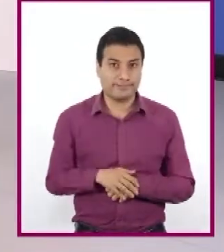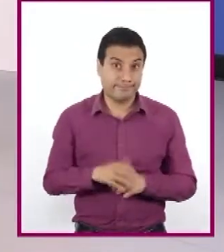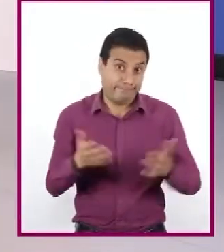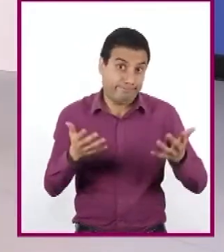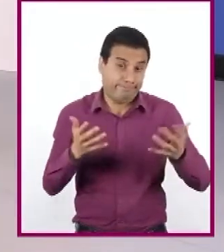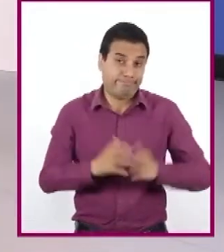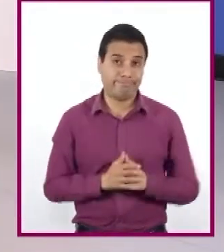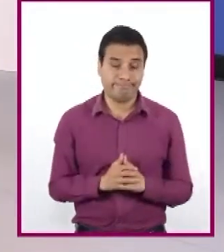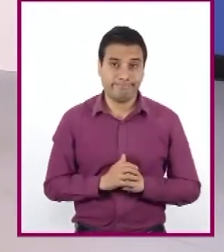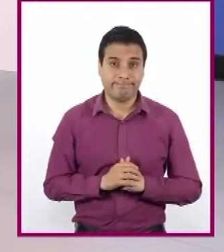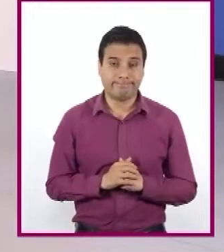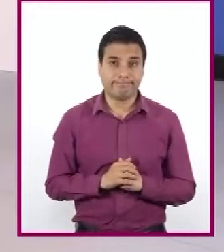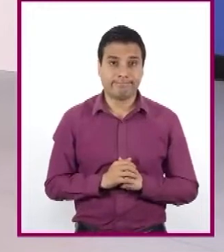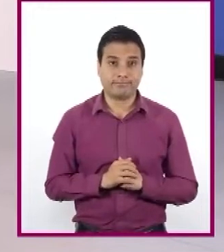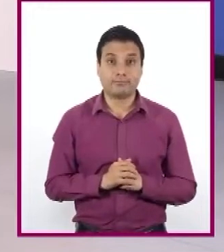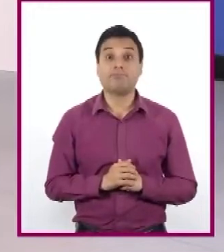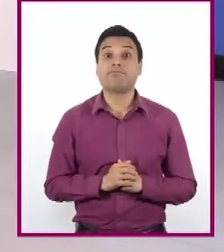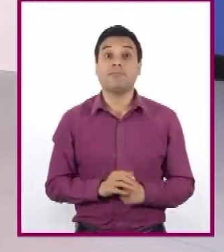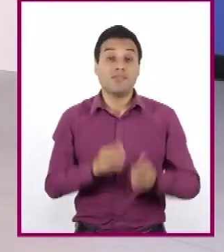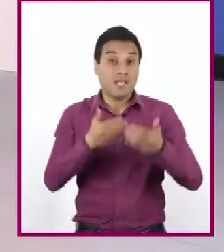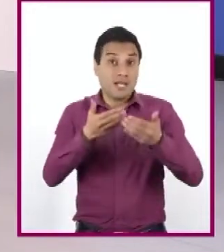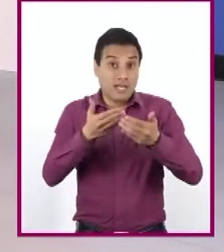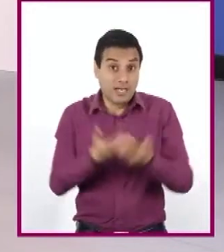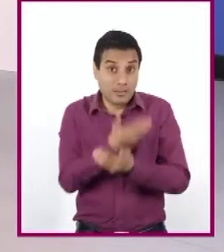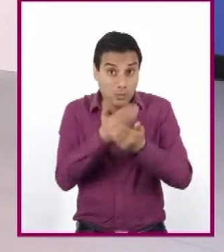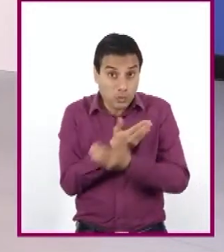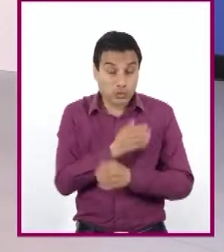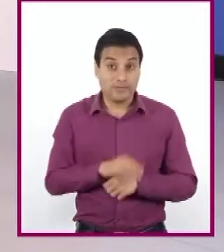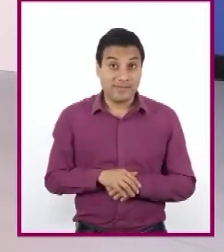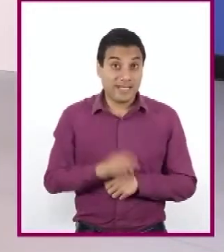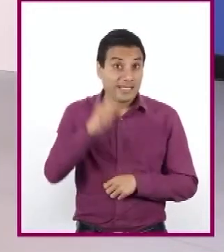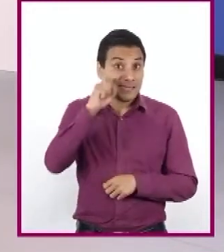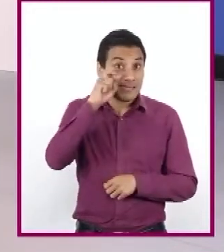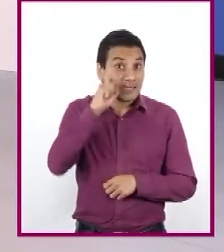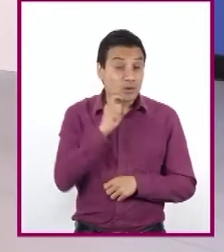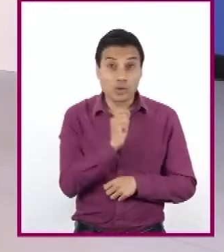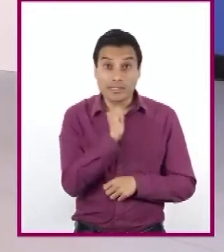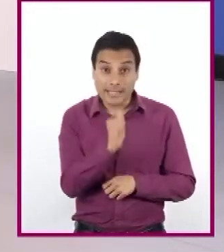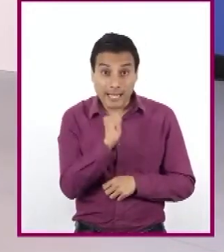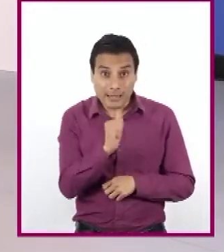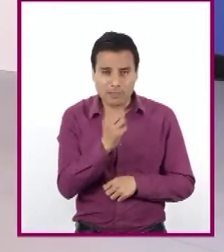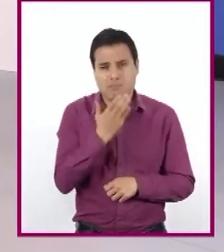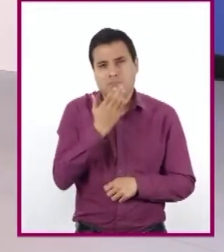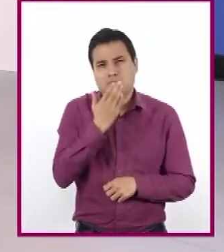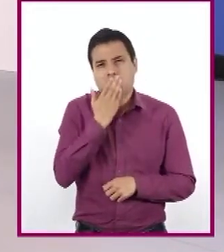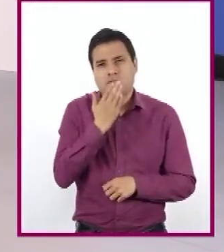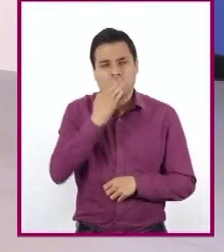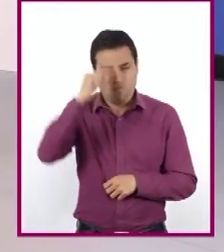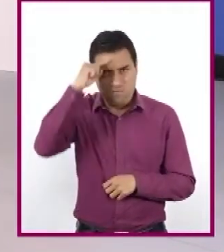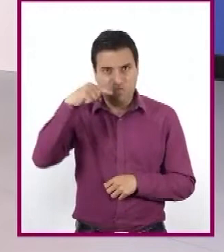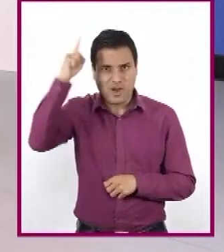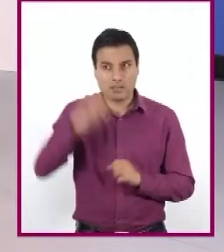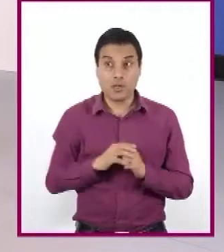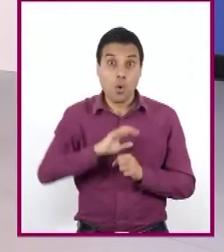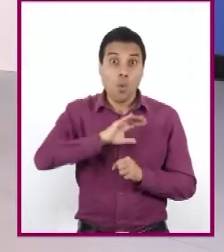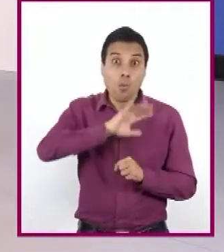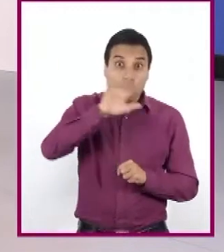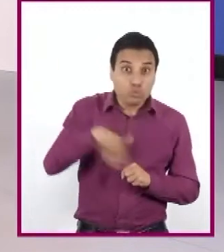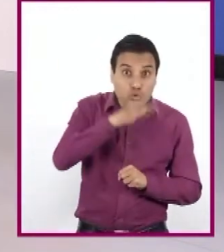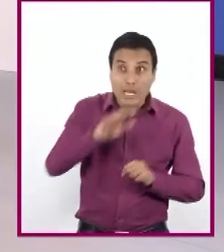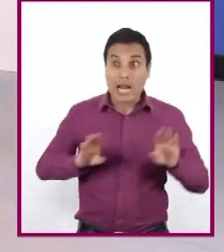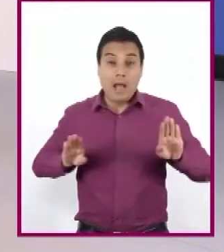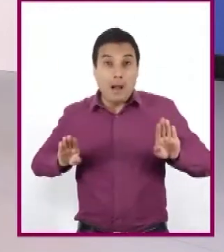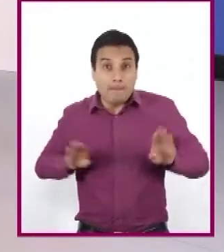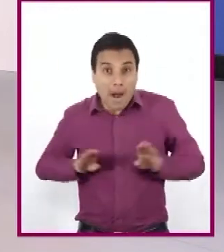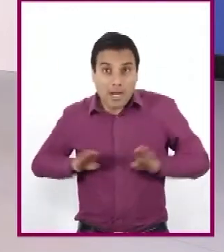especie. La reproducción asexual es eficiente en lo que respecta a esfuerzo. No es necesario buscar pareja, conquistar individuos